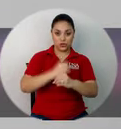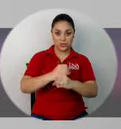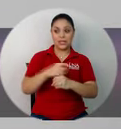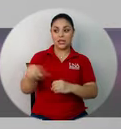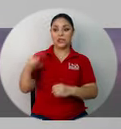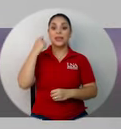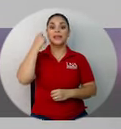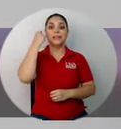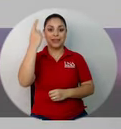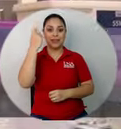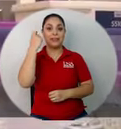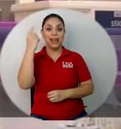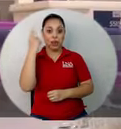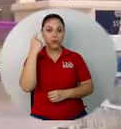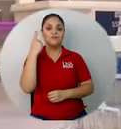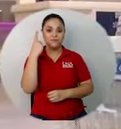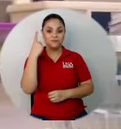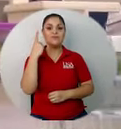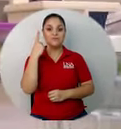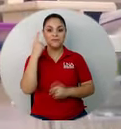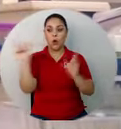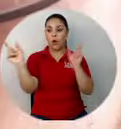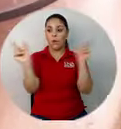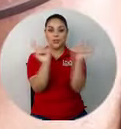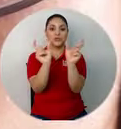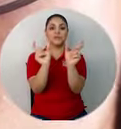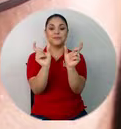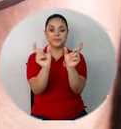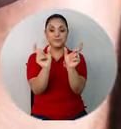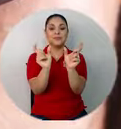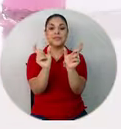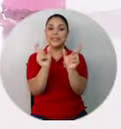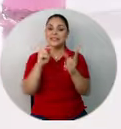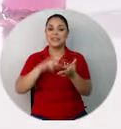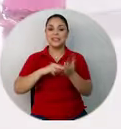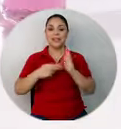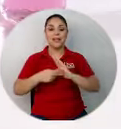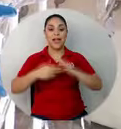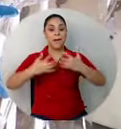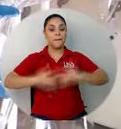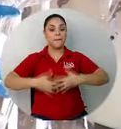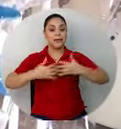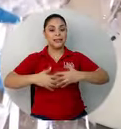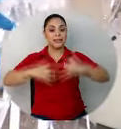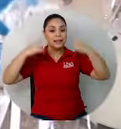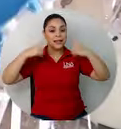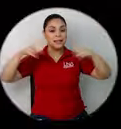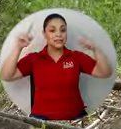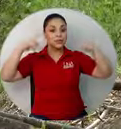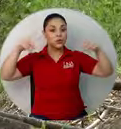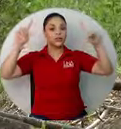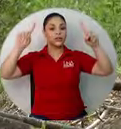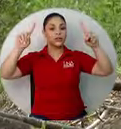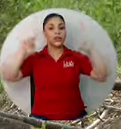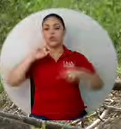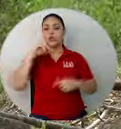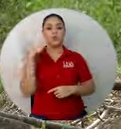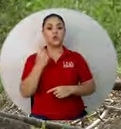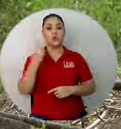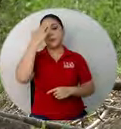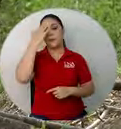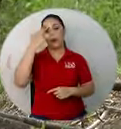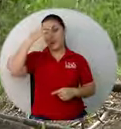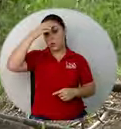que entendieron la ecuación hace muchísimo tiempo, que son organizaciones exitosas, no solamente porque tienen